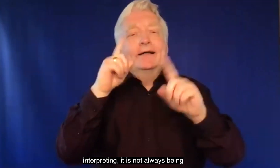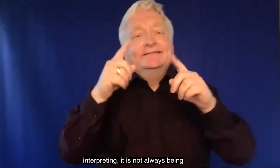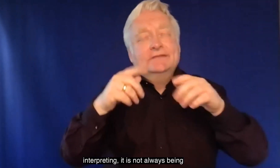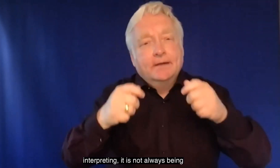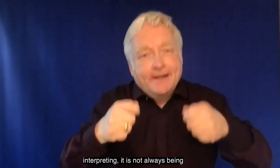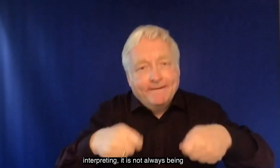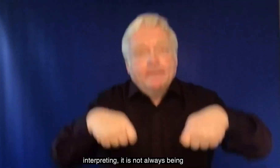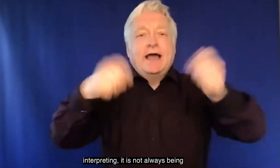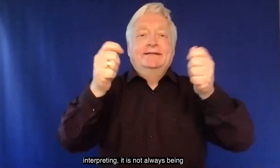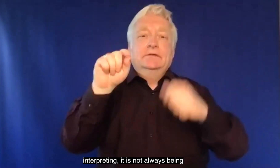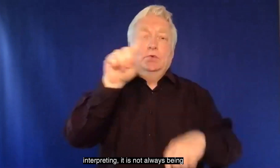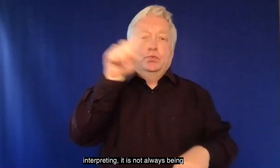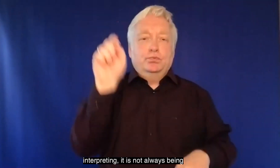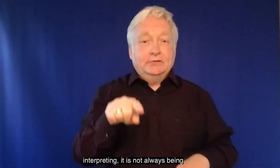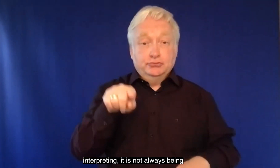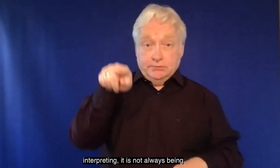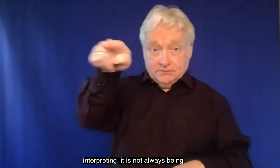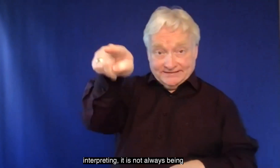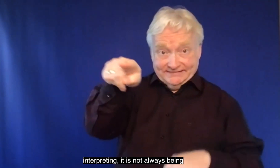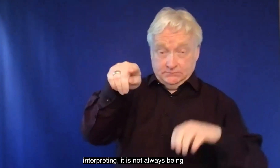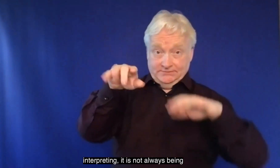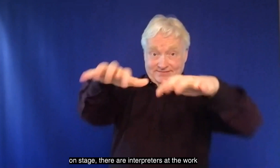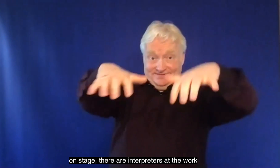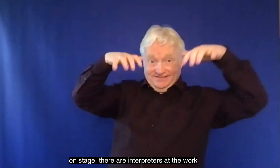Hay intérpretes que trabajan en el escenario, obviamente,